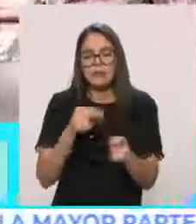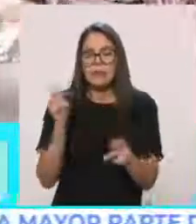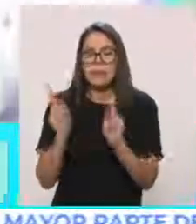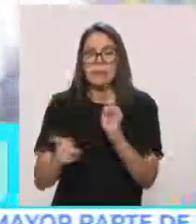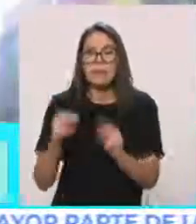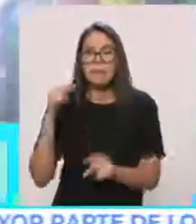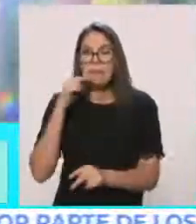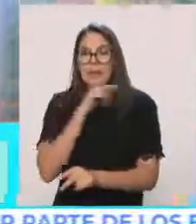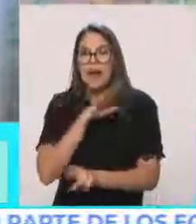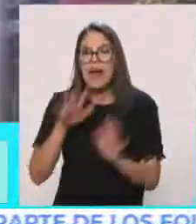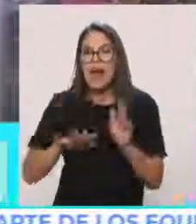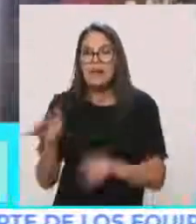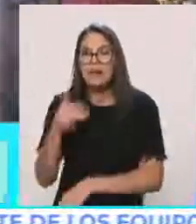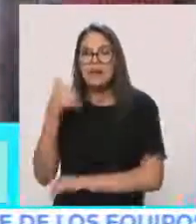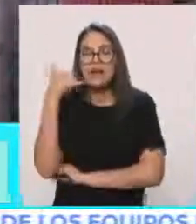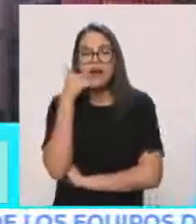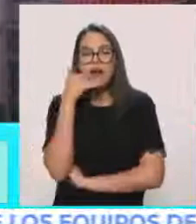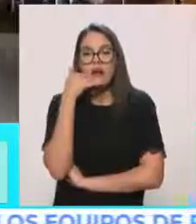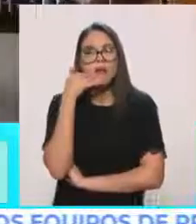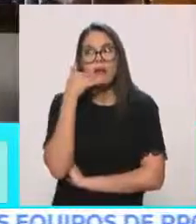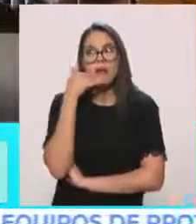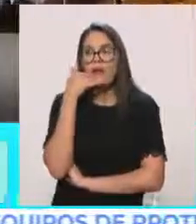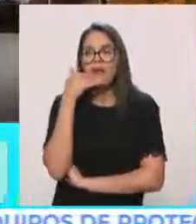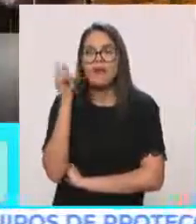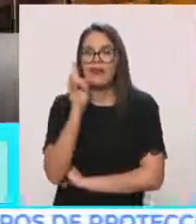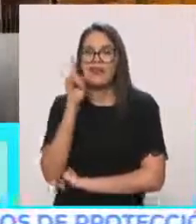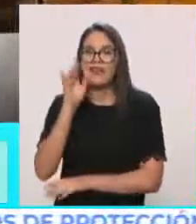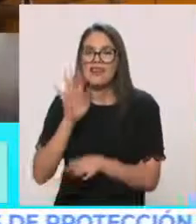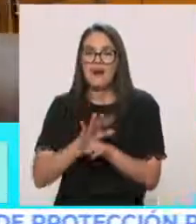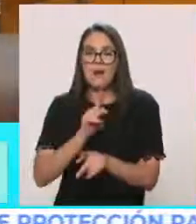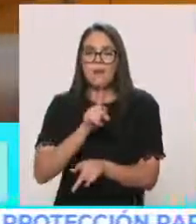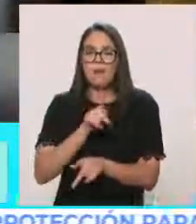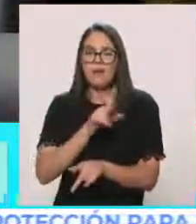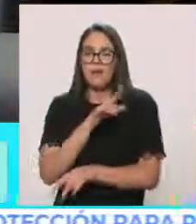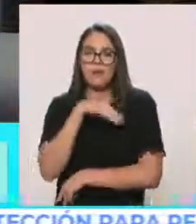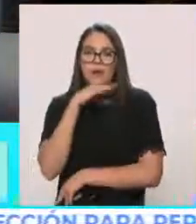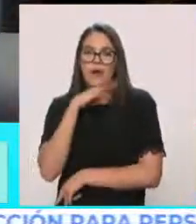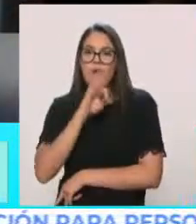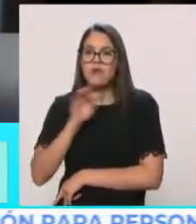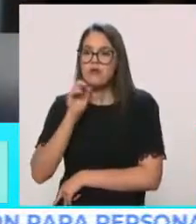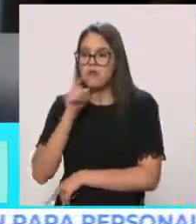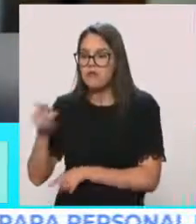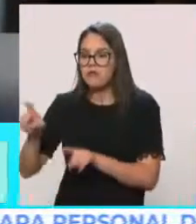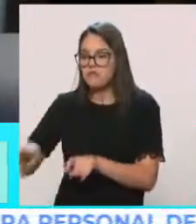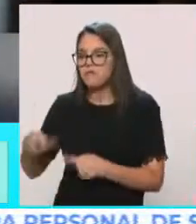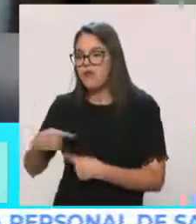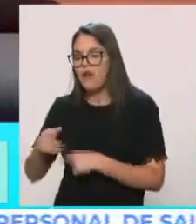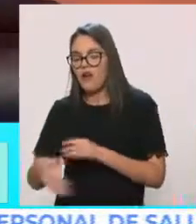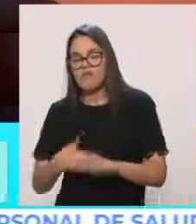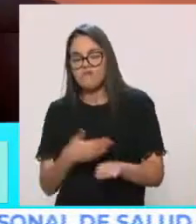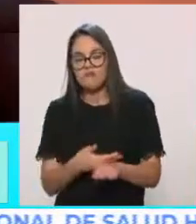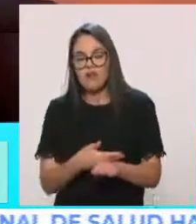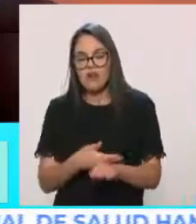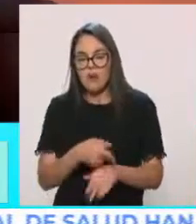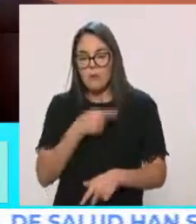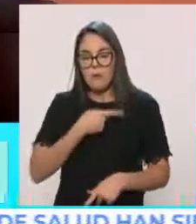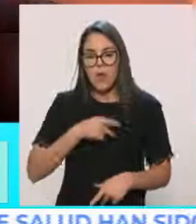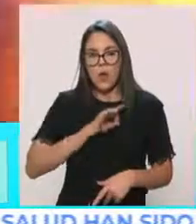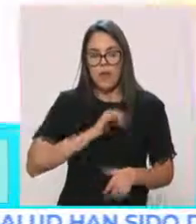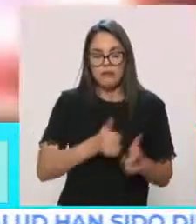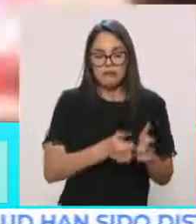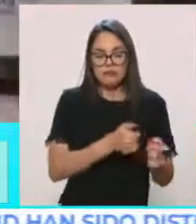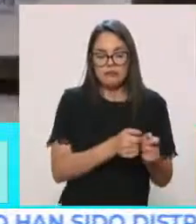más discreto que el uso del celular, así que el propio victimario puede estar ahí en la propia secuencia de violencia, mientras que la víctima puede